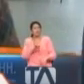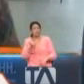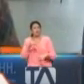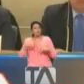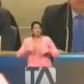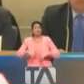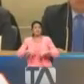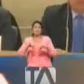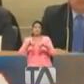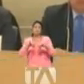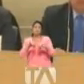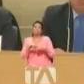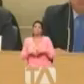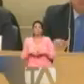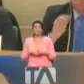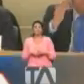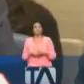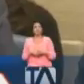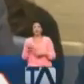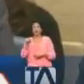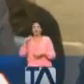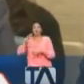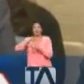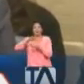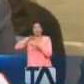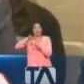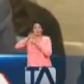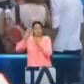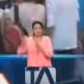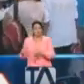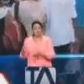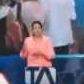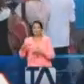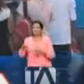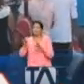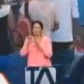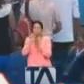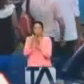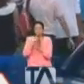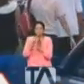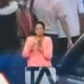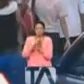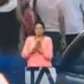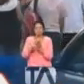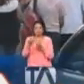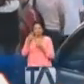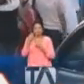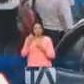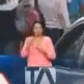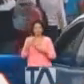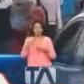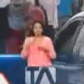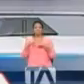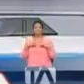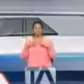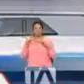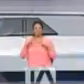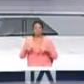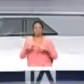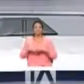esbozó una defensa. El canciller Long, por su parte, dijo tomar nota de las recomendaciones. María Gracia Costa, 24 horas.